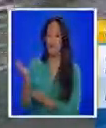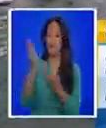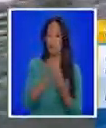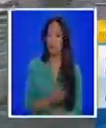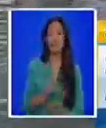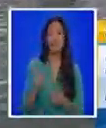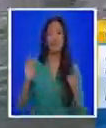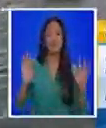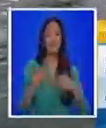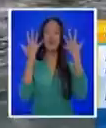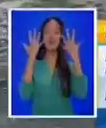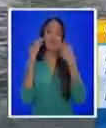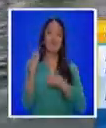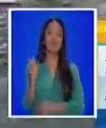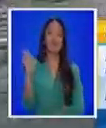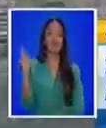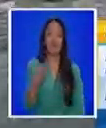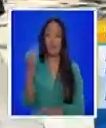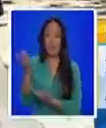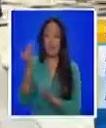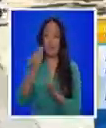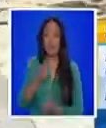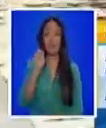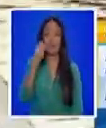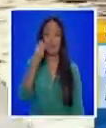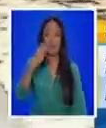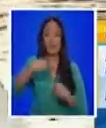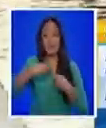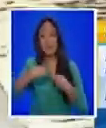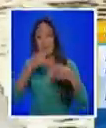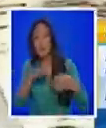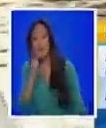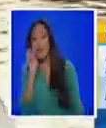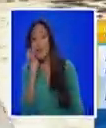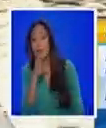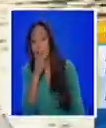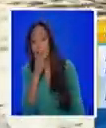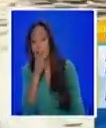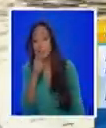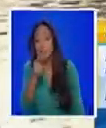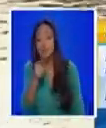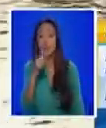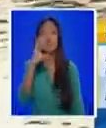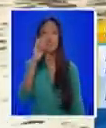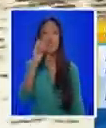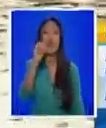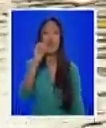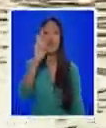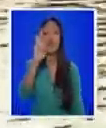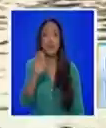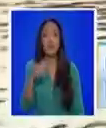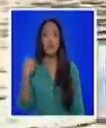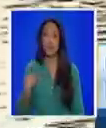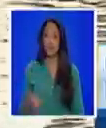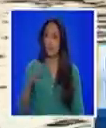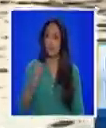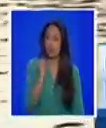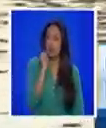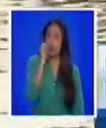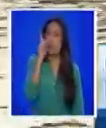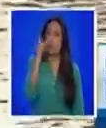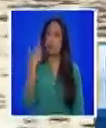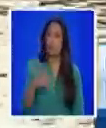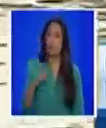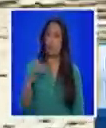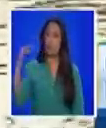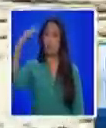muchísimo cariño la posta porque vienen los participantes. Ahí está el Comité del Pueblo, pero se han preparado muchísimo. Ahí